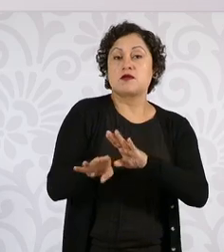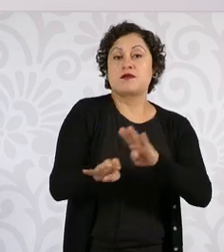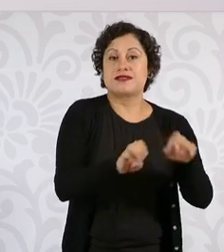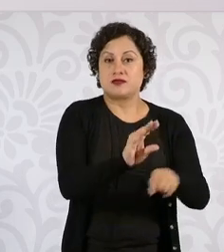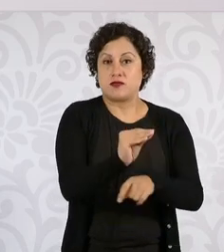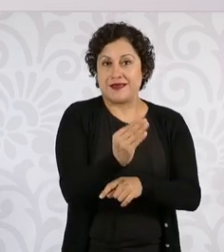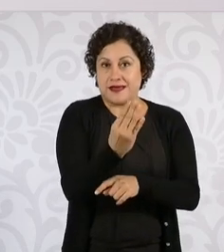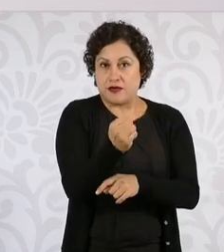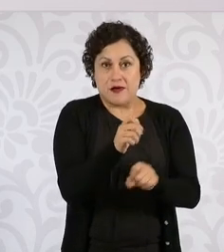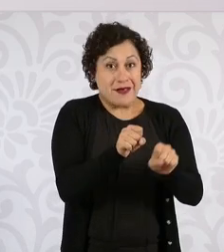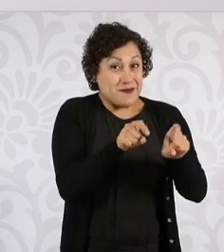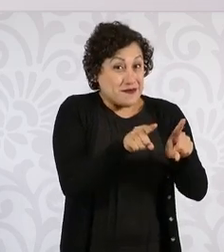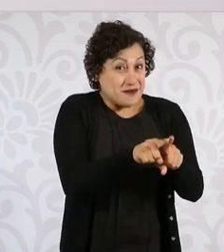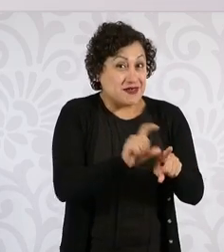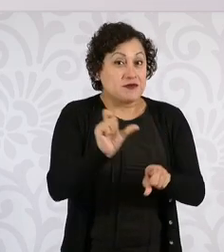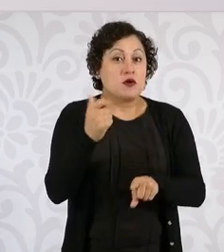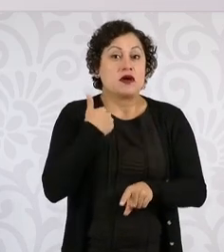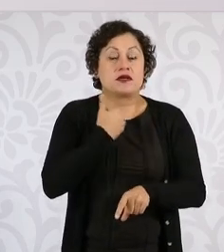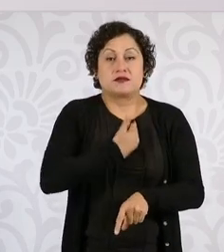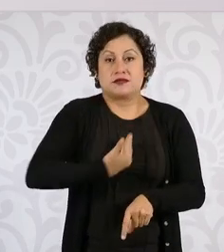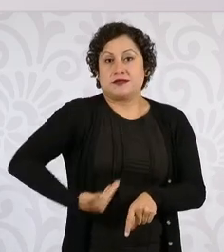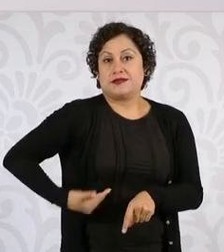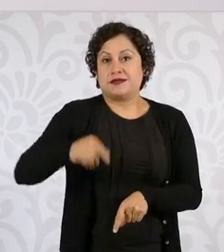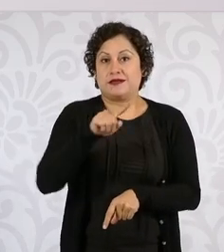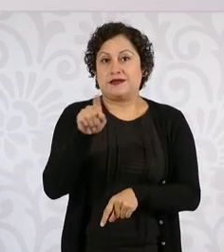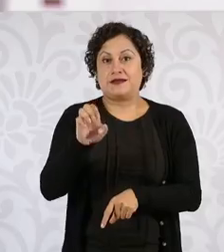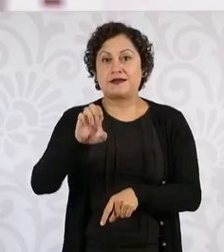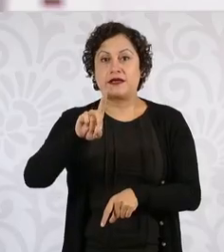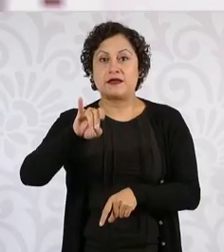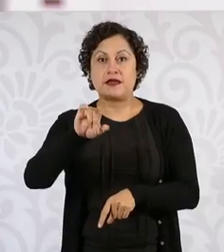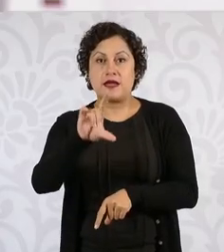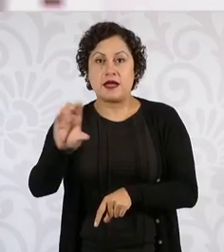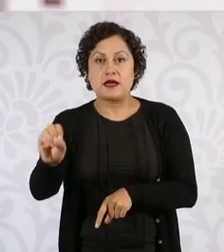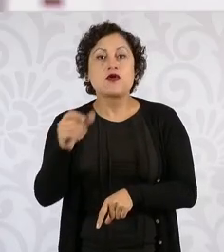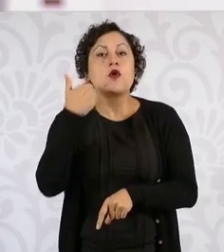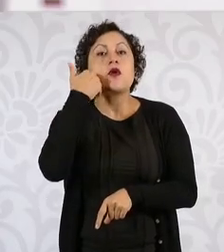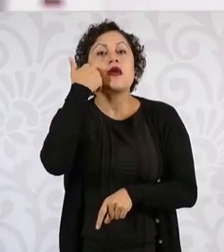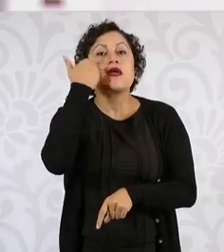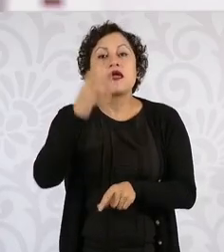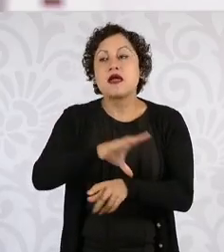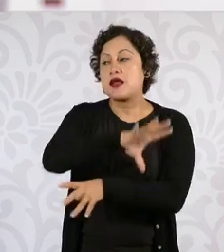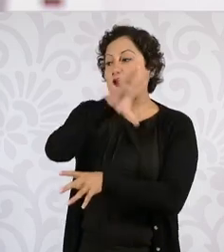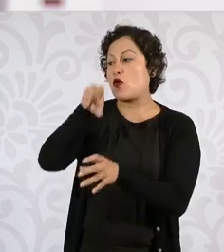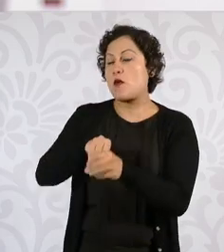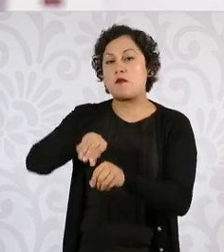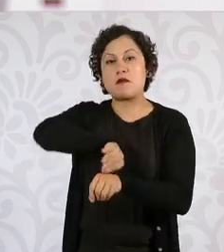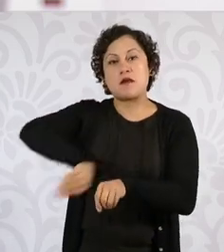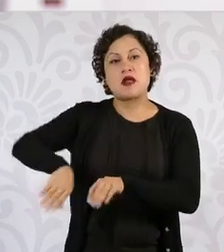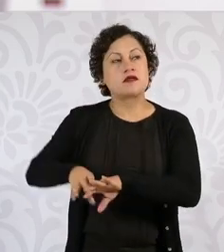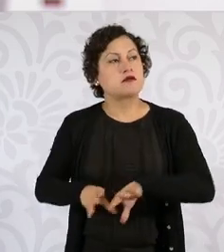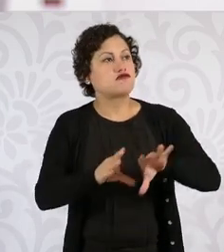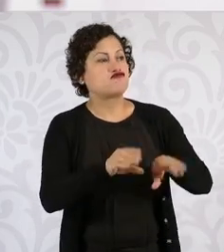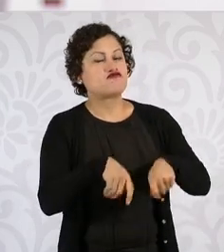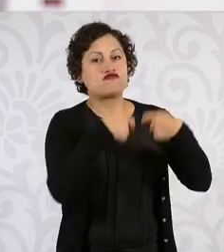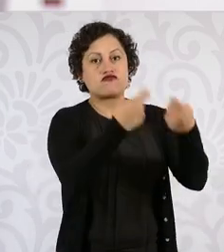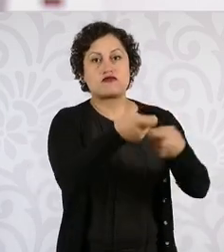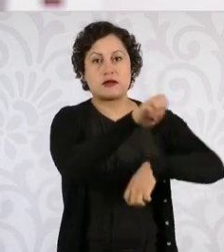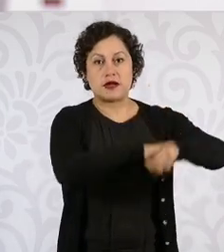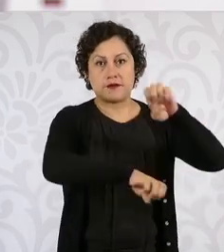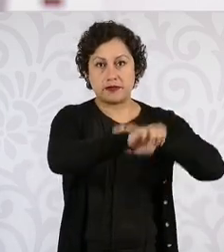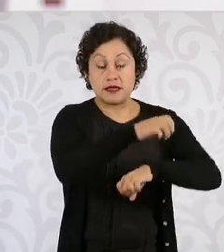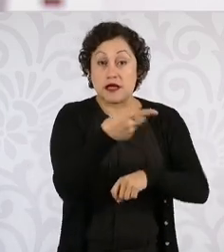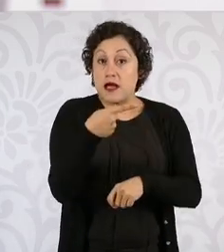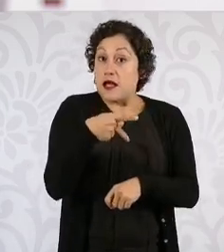1999, Cedillo quiere privatizar por completo el servicio eléctrico y las movilizaciones que hubo en aquel